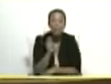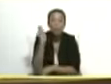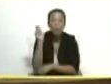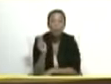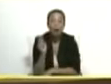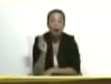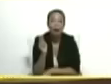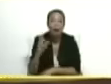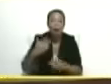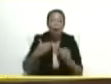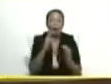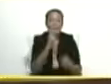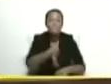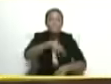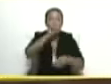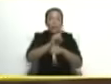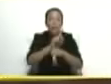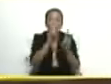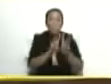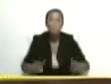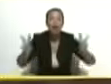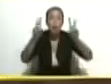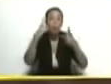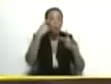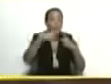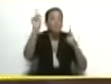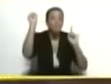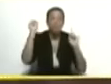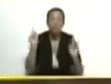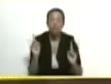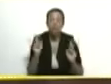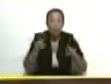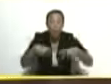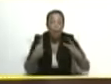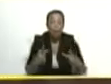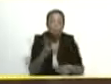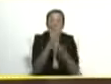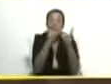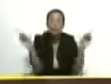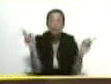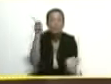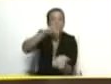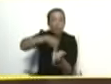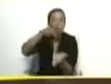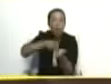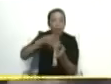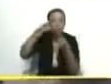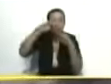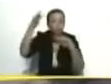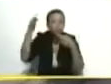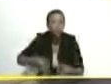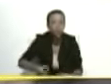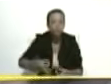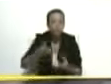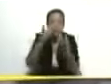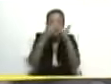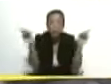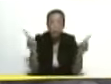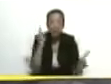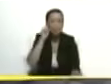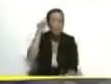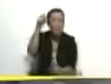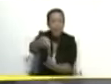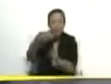con nuevos principios, nuevos valores de la democracia participativa, de la democracia